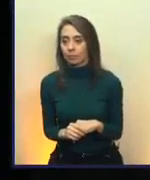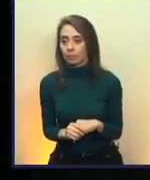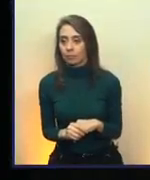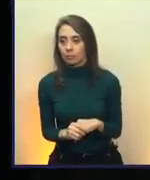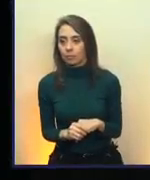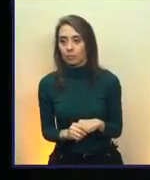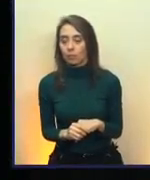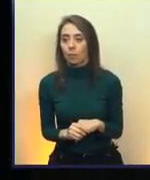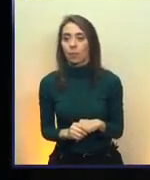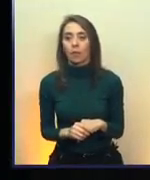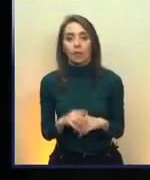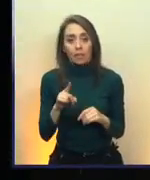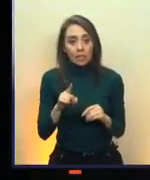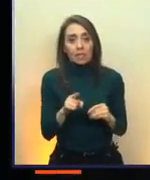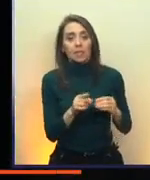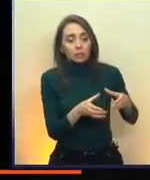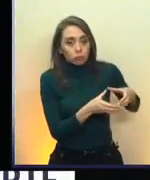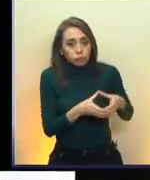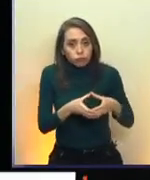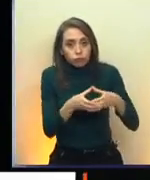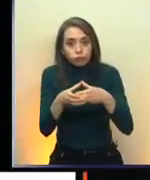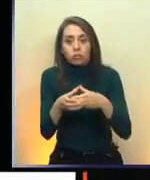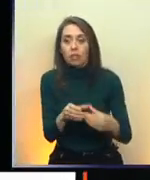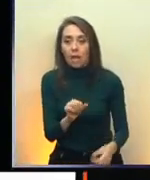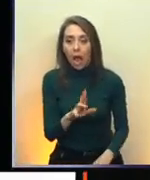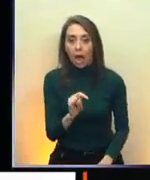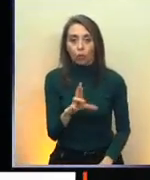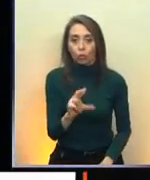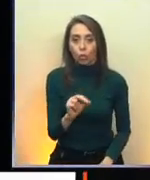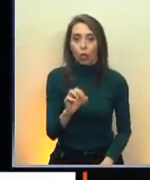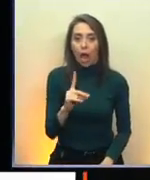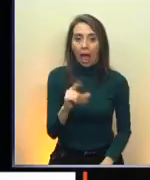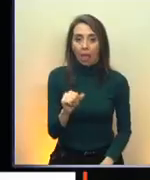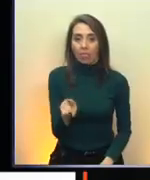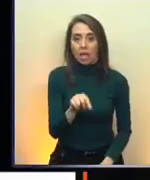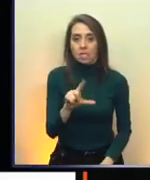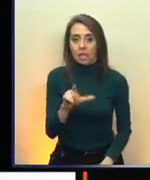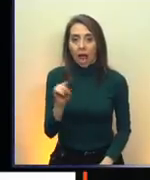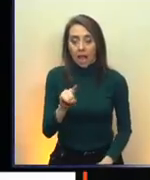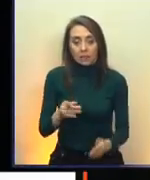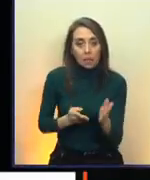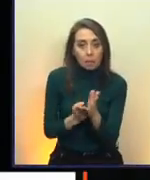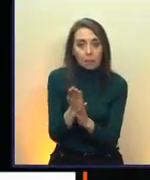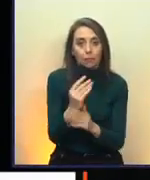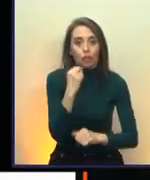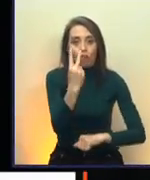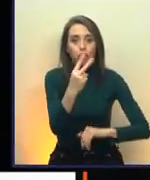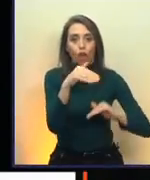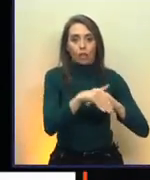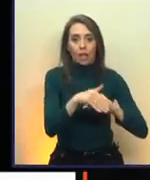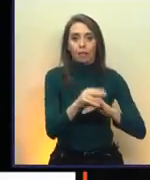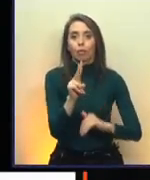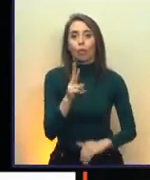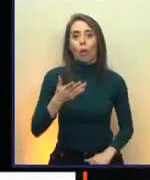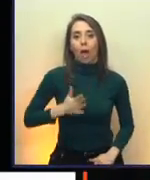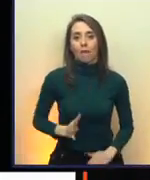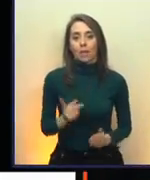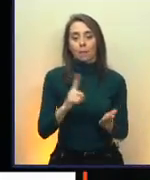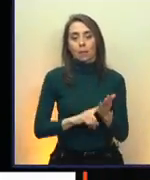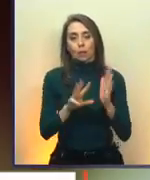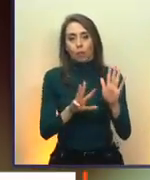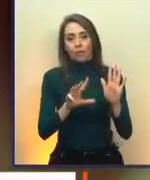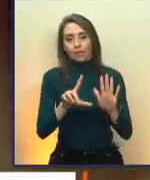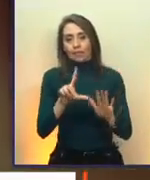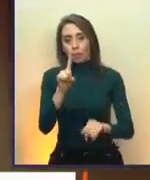La expedición más importante de Arturo Aranda Salazar comenzó puntual a las 2 de la tarde del 2 de abril de